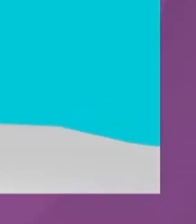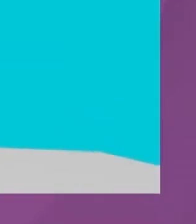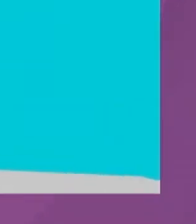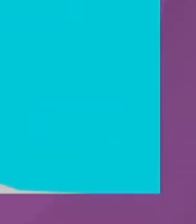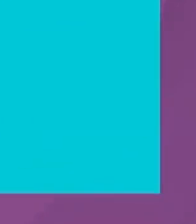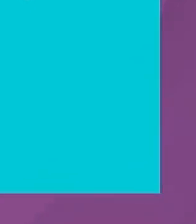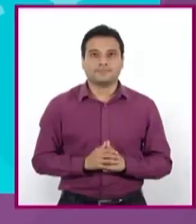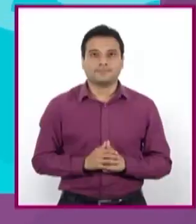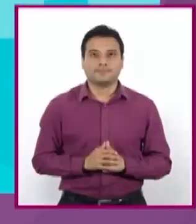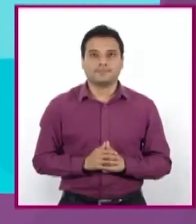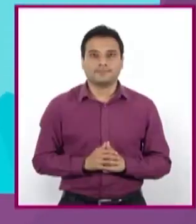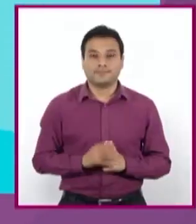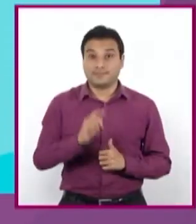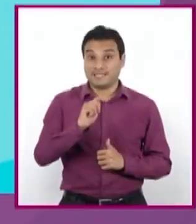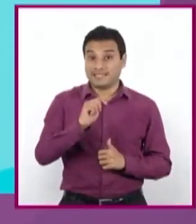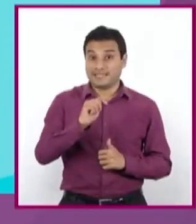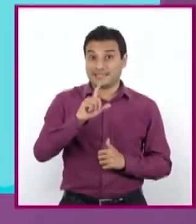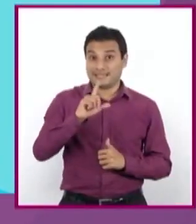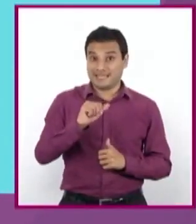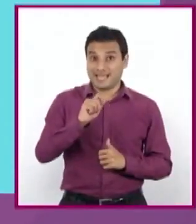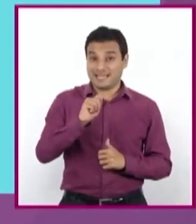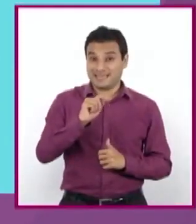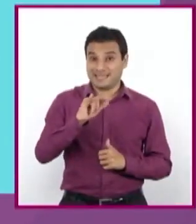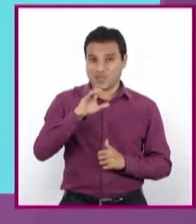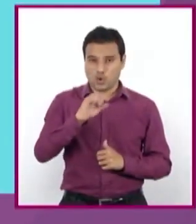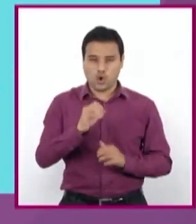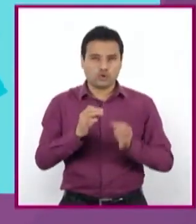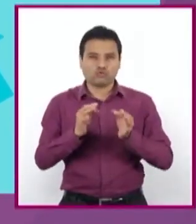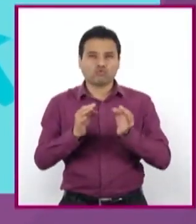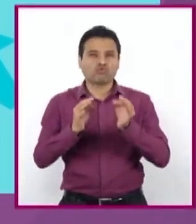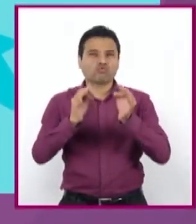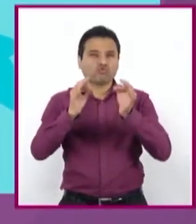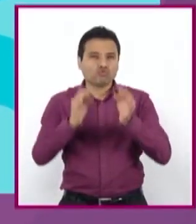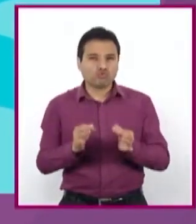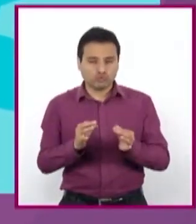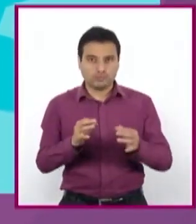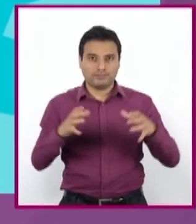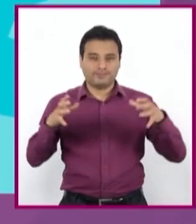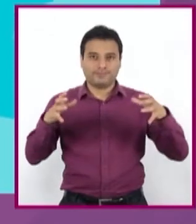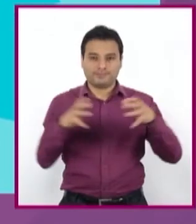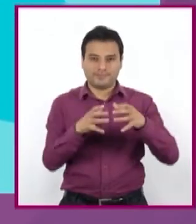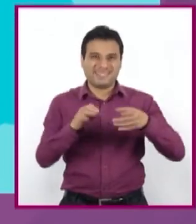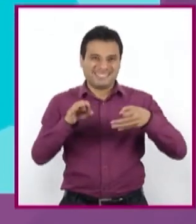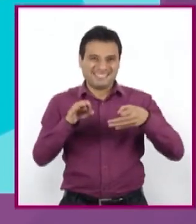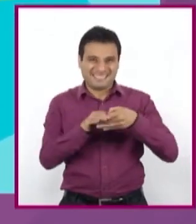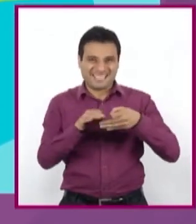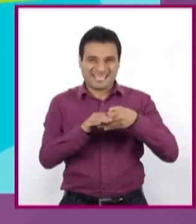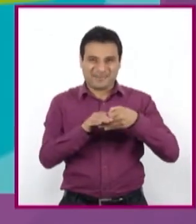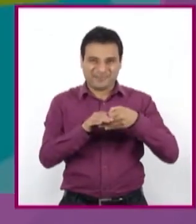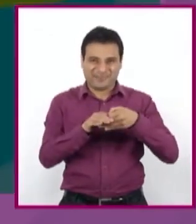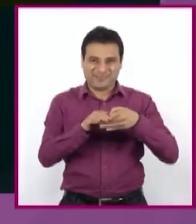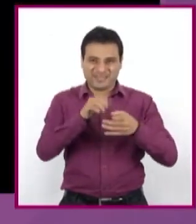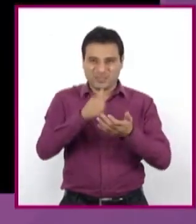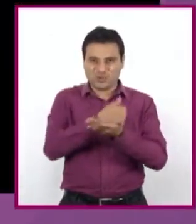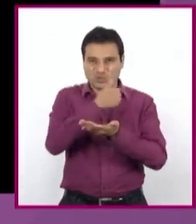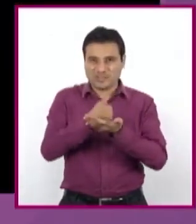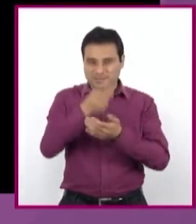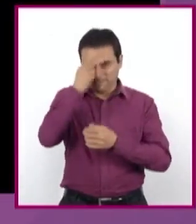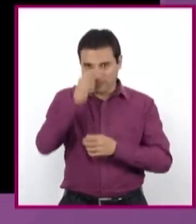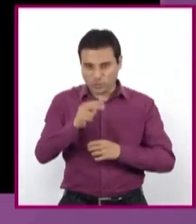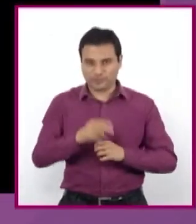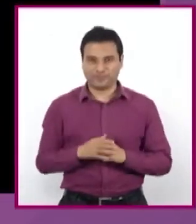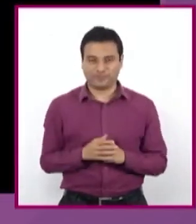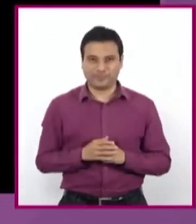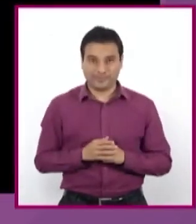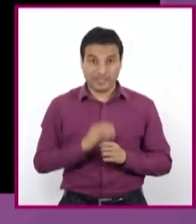Los tlatilquenses habitaron en uno de los sitios aldeanos más importantes de la Cuenca de México, quienes alcanzaron su cenit entre los